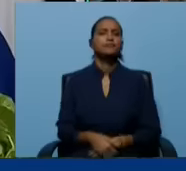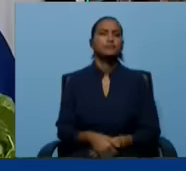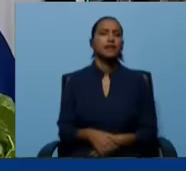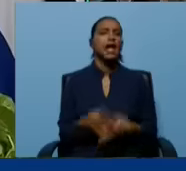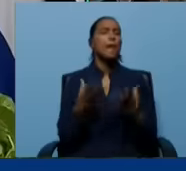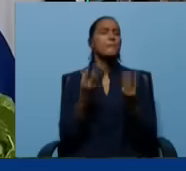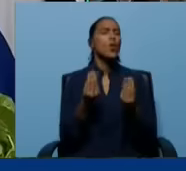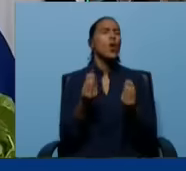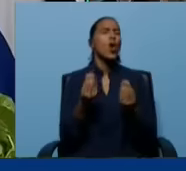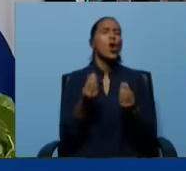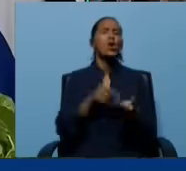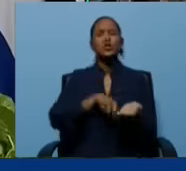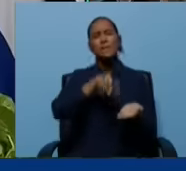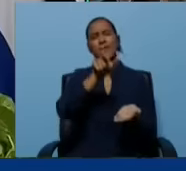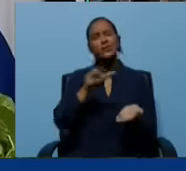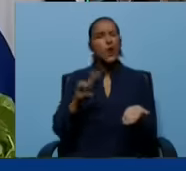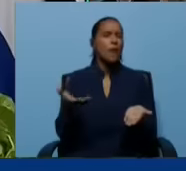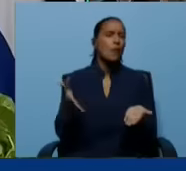de muertos,